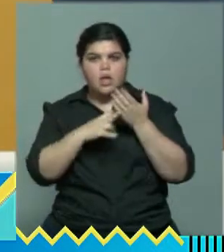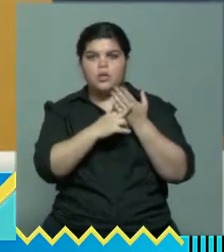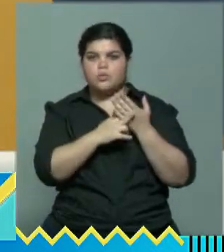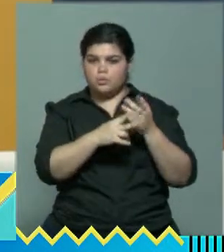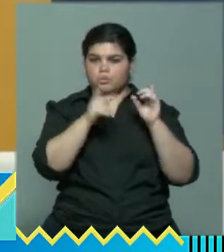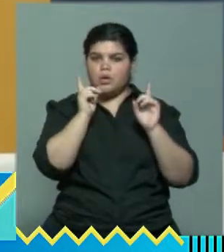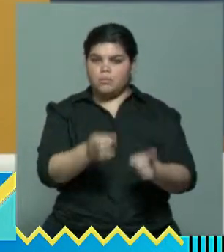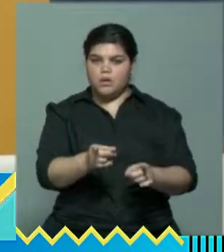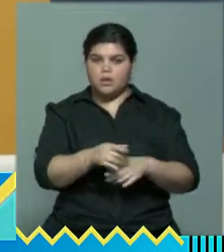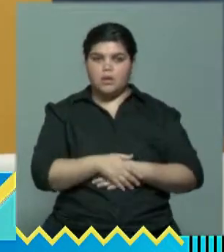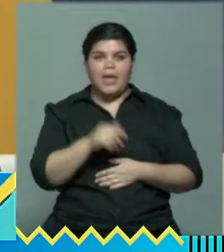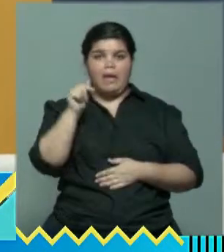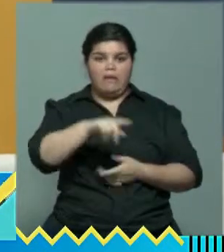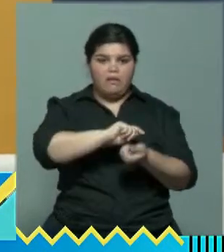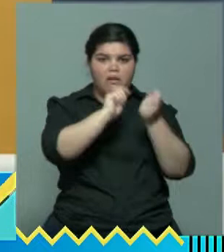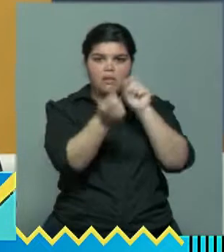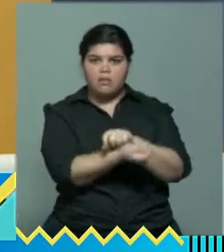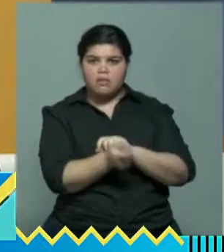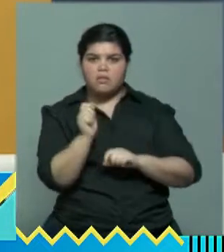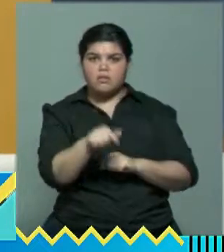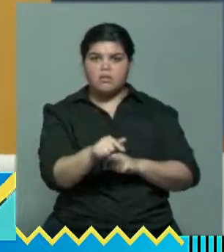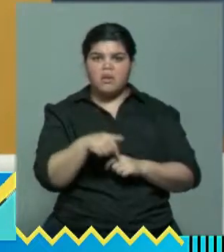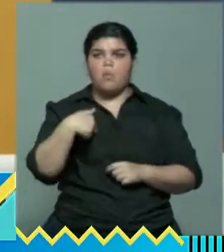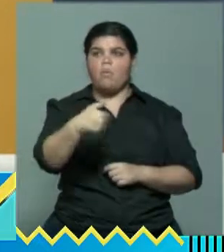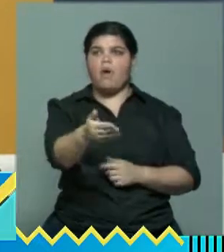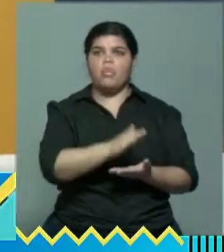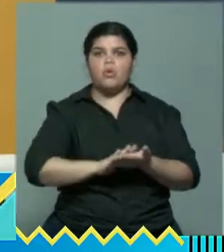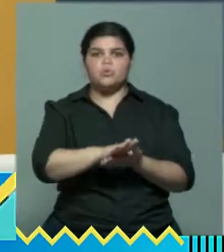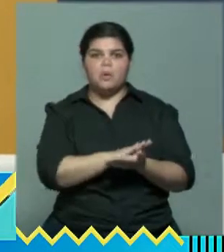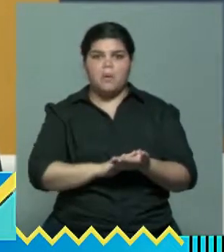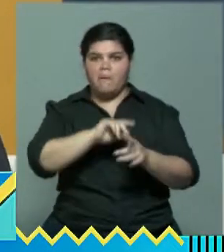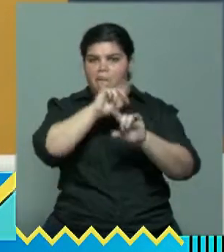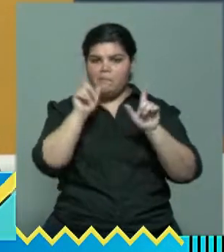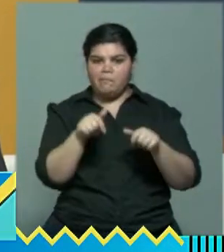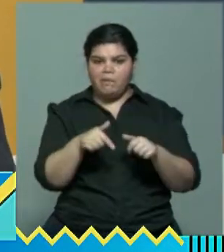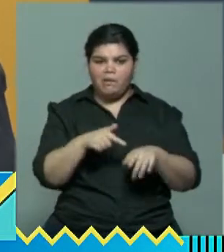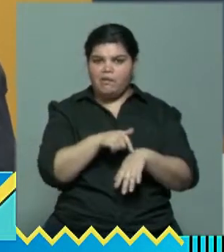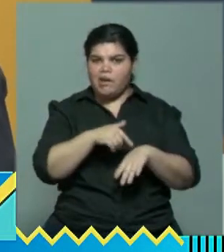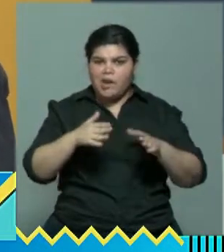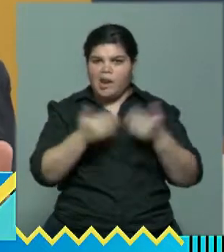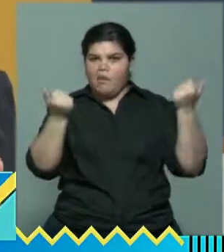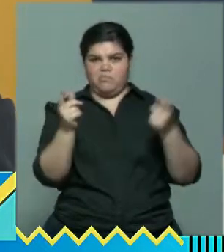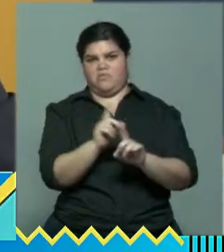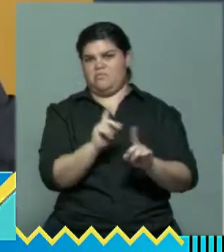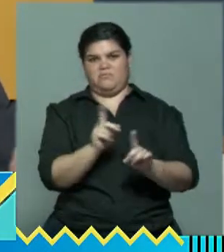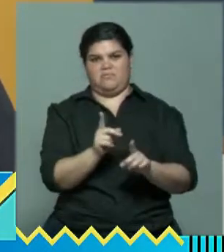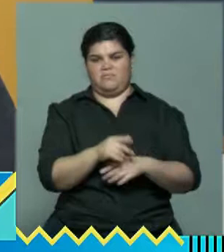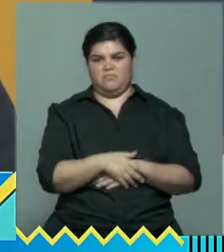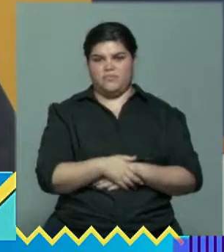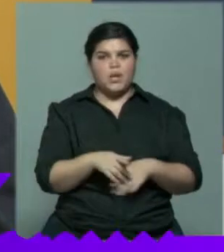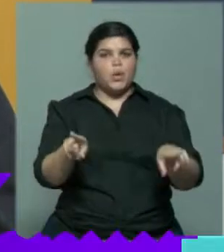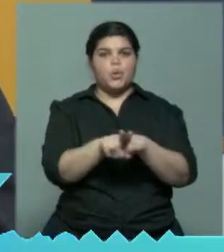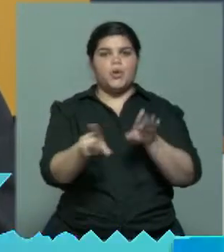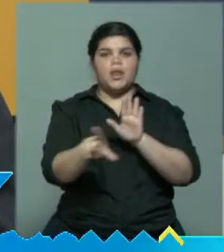porque si no, esta modificación, ¿cuándo vemos los resultados? O sea, yo creo que en el corto plazo ni mediano plazo se van a ver, como pasó con la